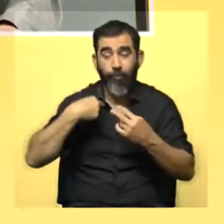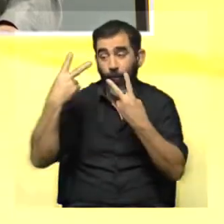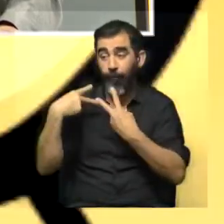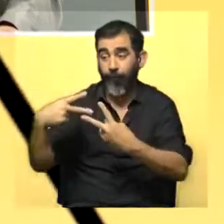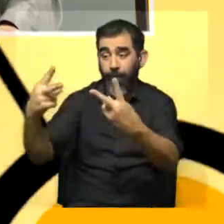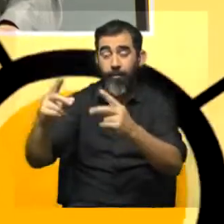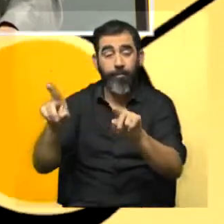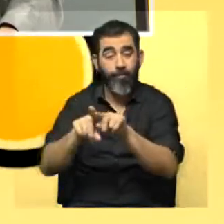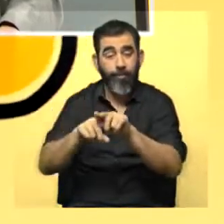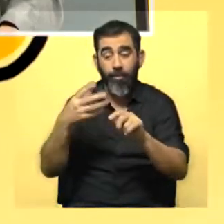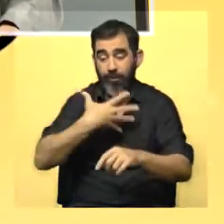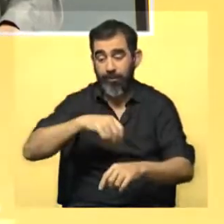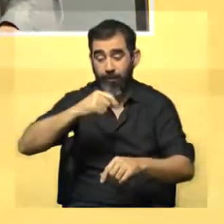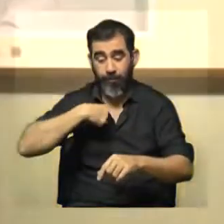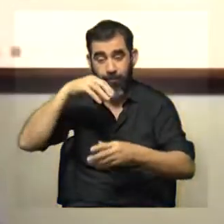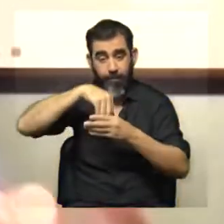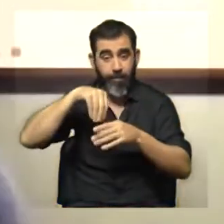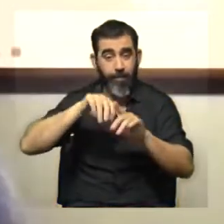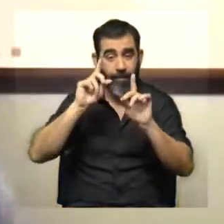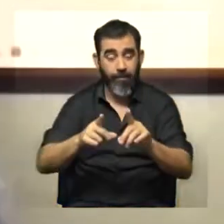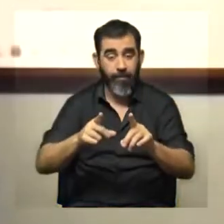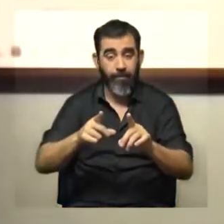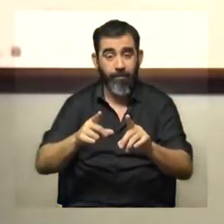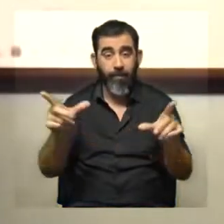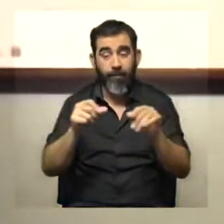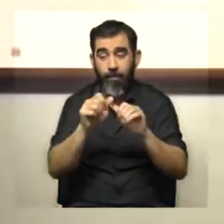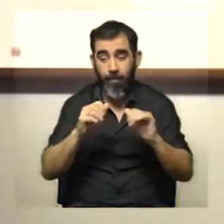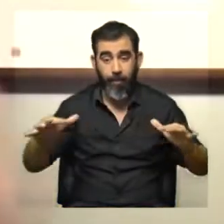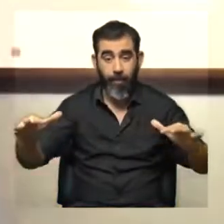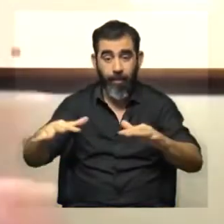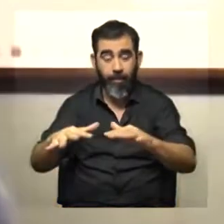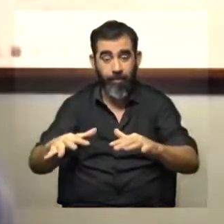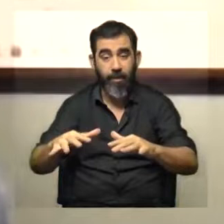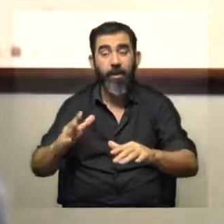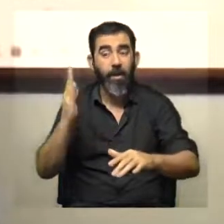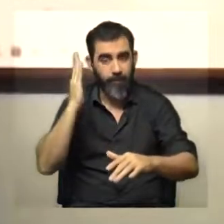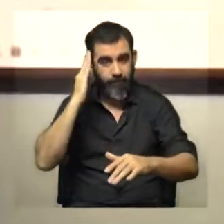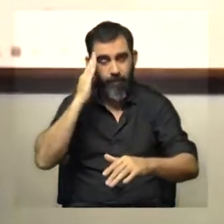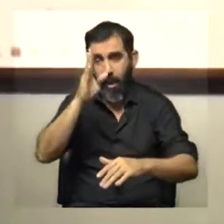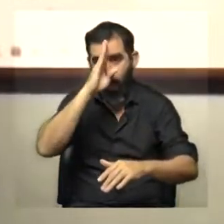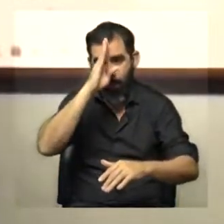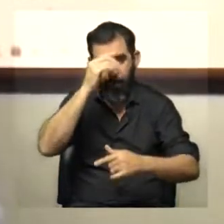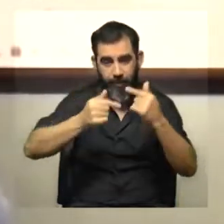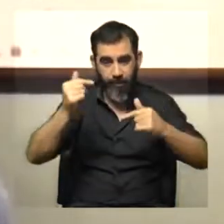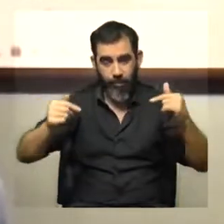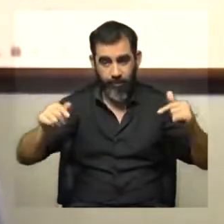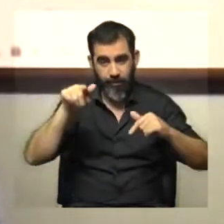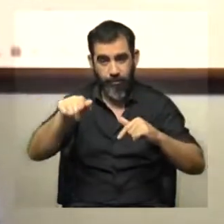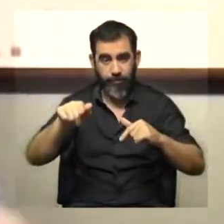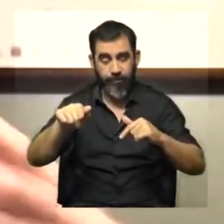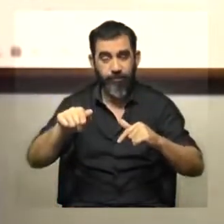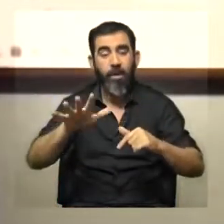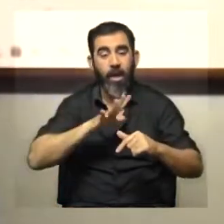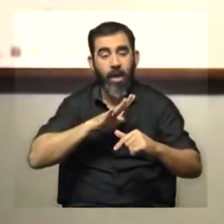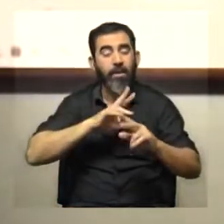viajamos llevamos microorganismos de un lado a otro y acabamos de salir de una pandemia en donde todos fuimos conscientes de alguna manera de esto. Entonces, hay